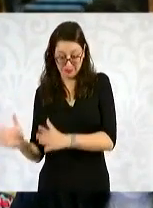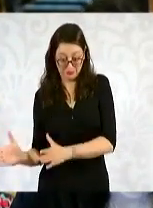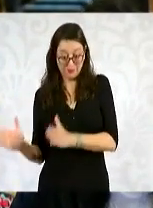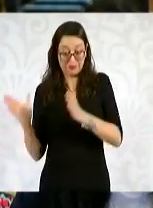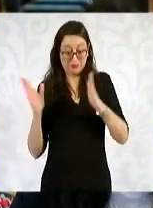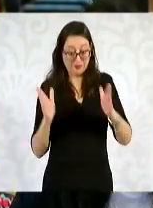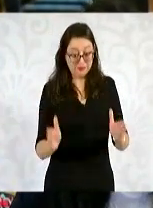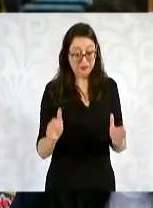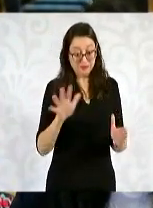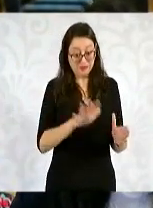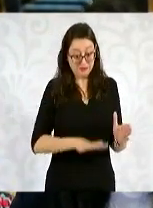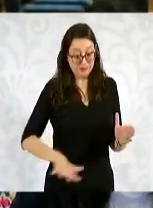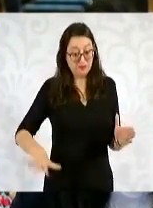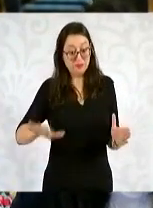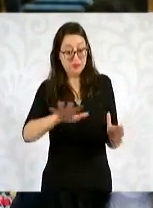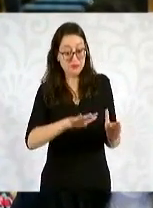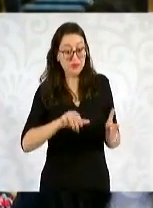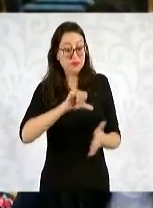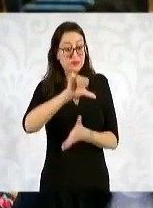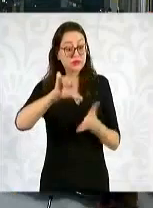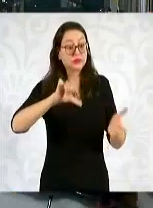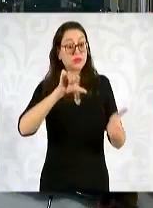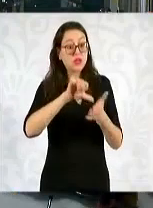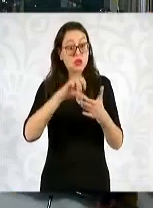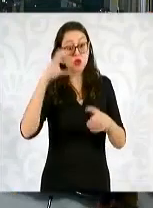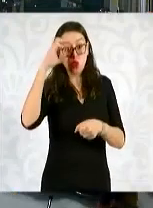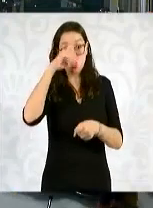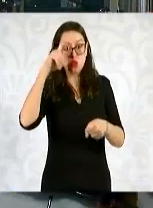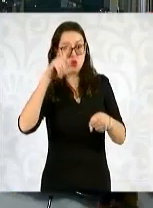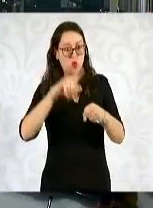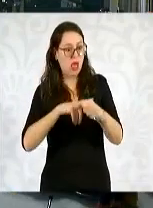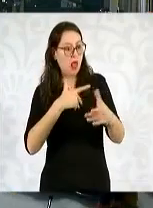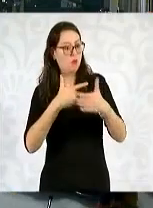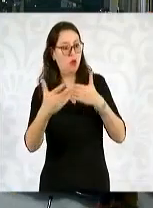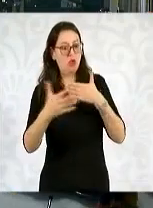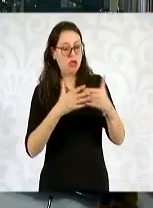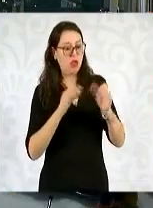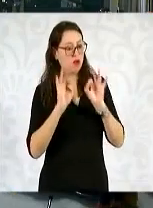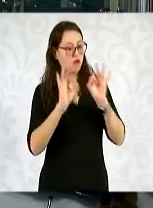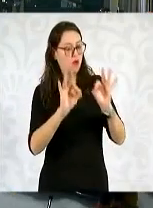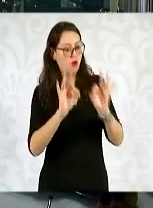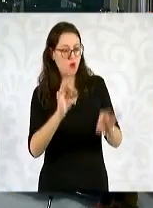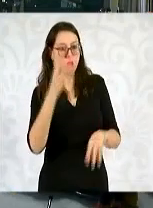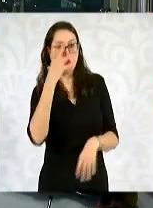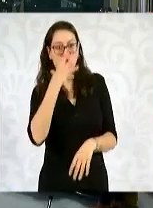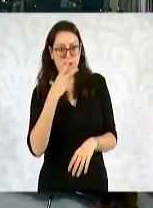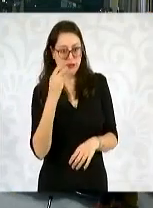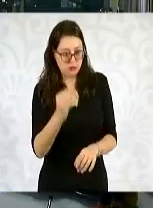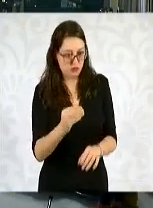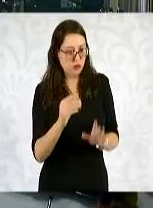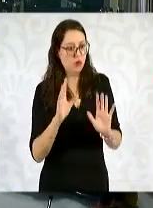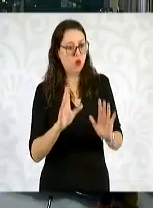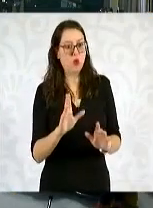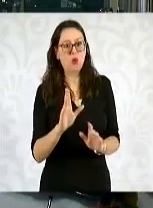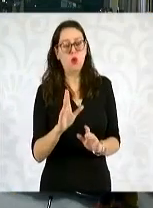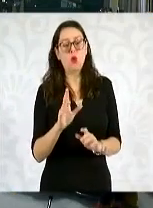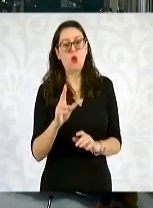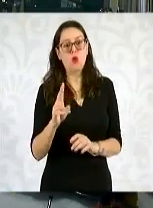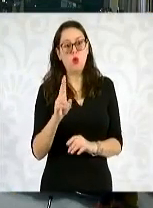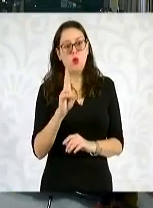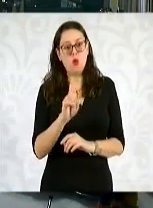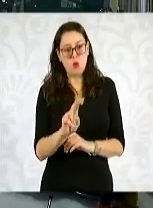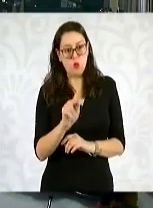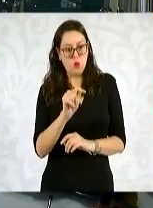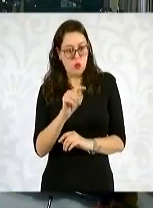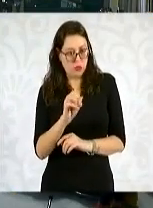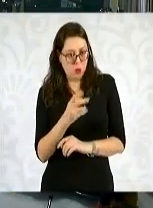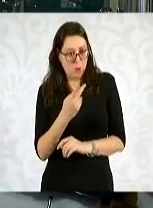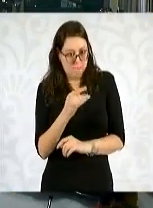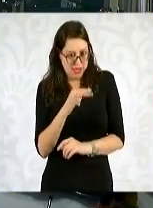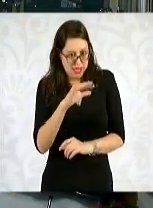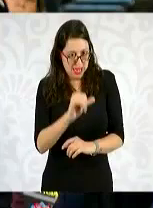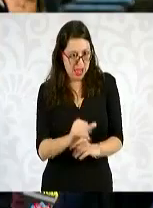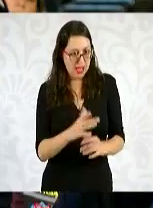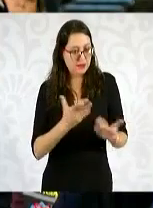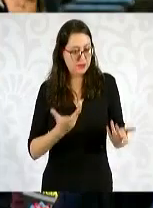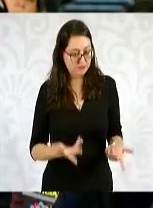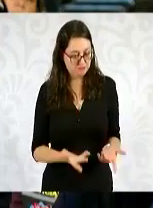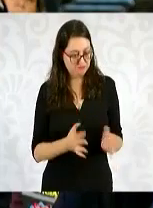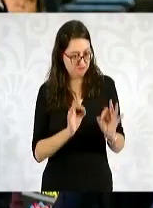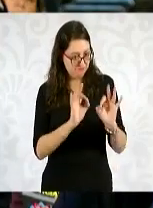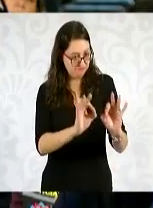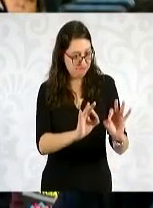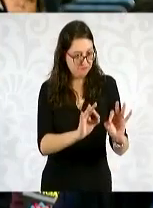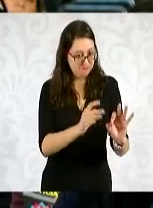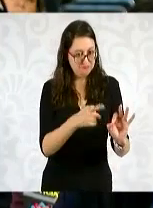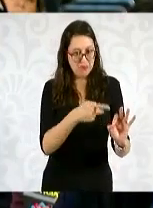una utopía, digamos, va a ser de primer mundo, pero se sigue teniendo una unidad con un déficit en su parte de su